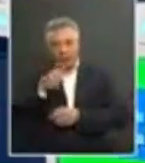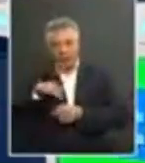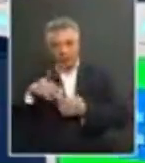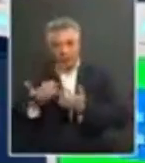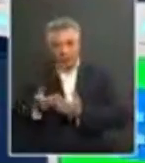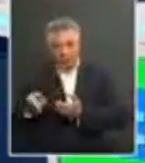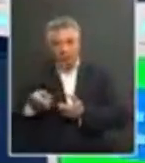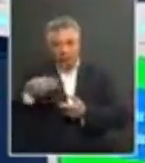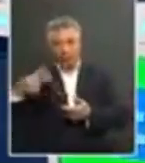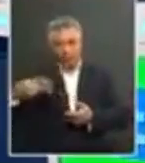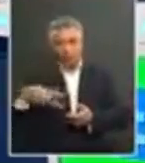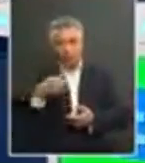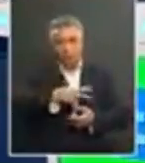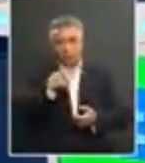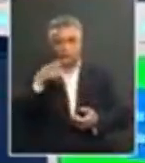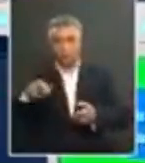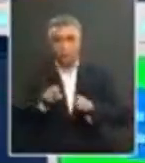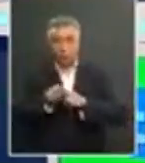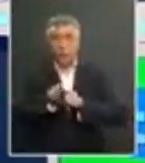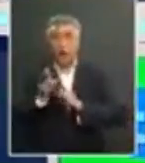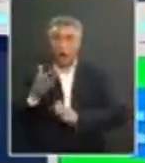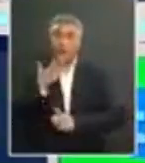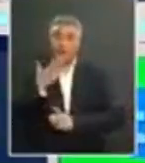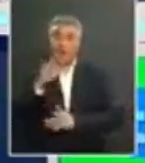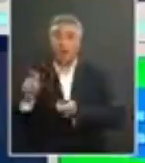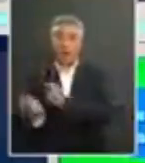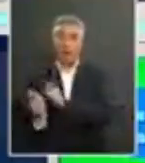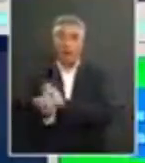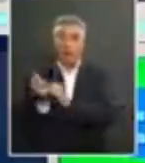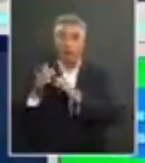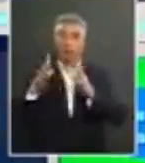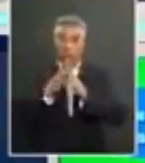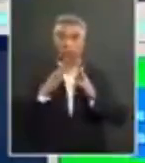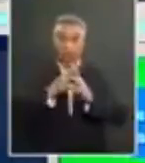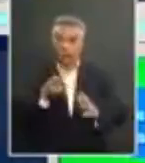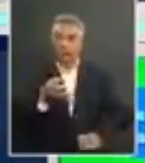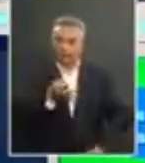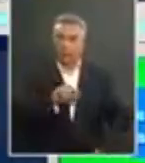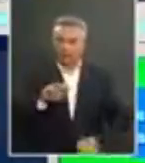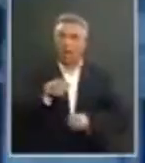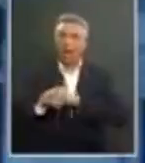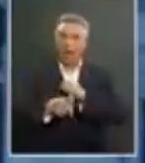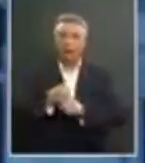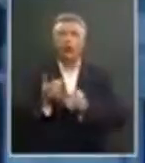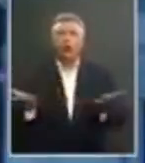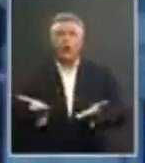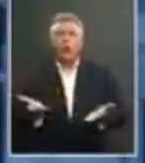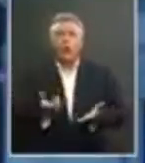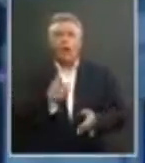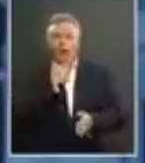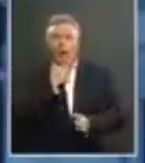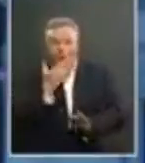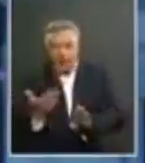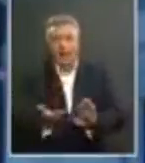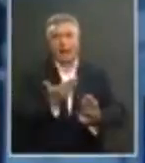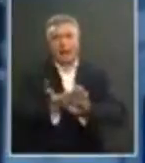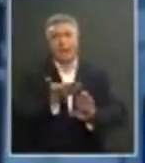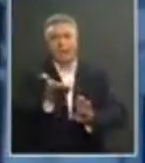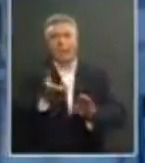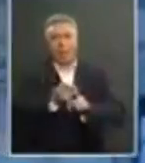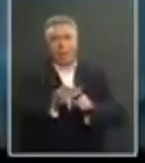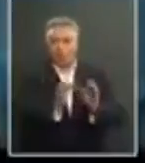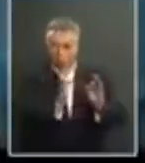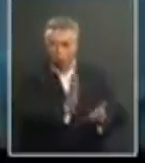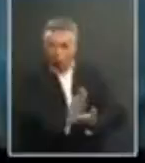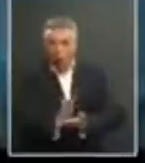tomando en consideración que reformar a las policías, que es una de las cosas que usted me va a decir, demora varios años? ¿Cómo garantizarle, si usted fuera presidente hoy, cómo garantizaría el orden público